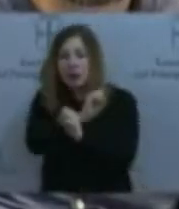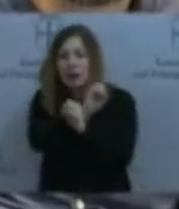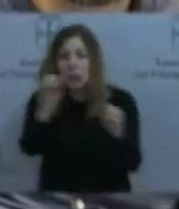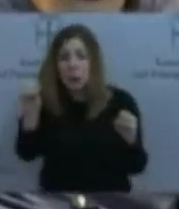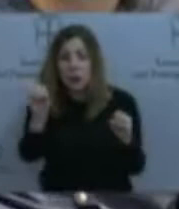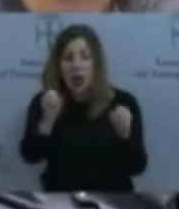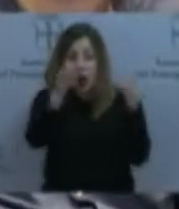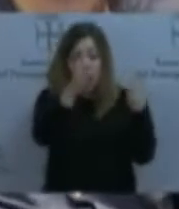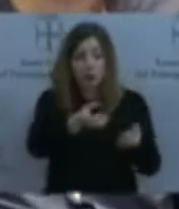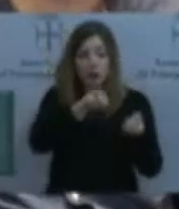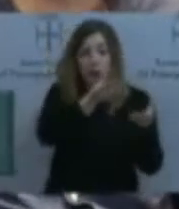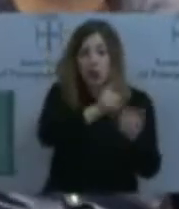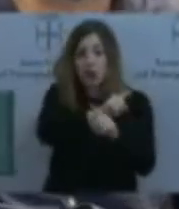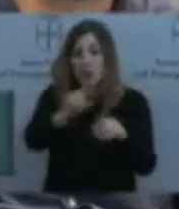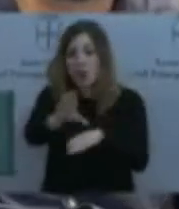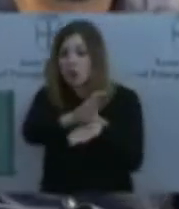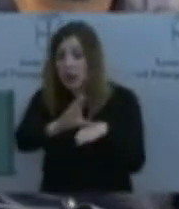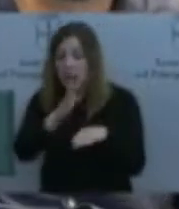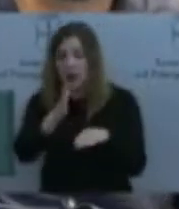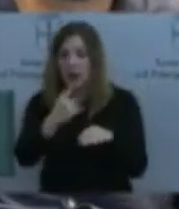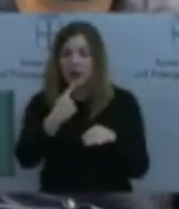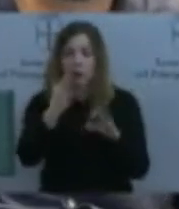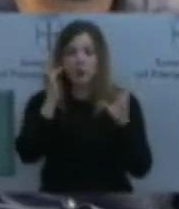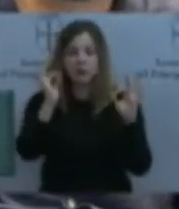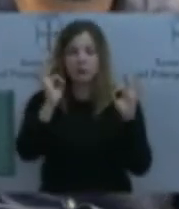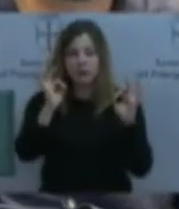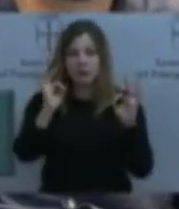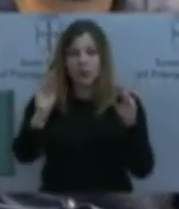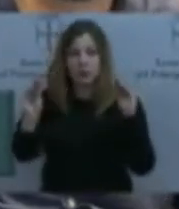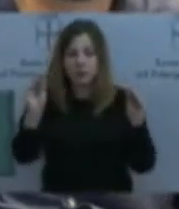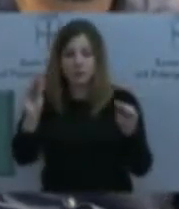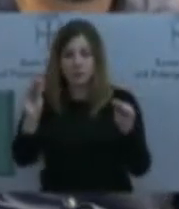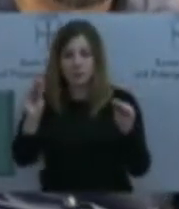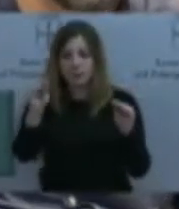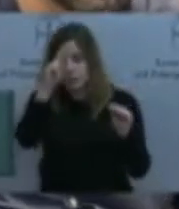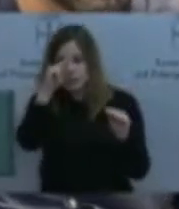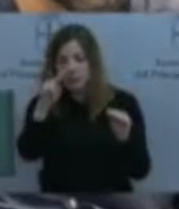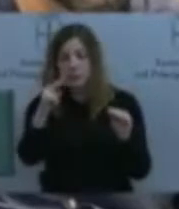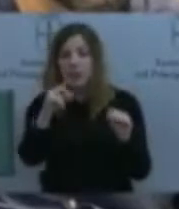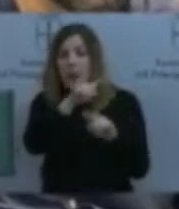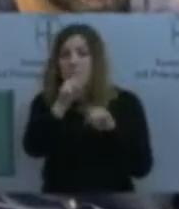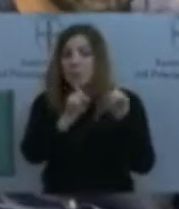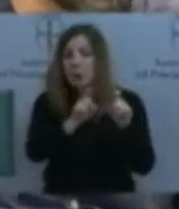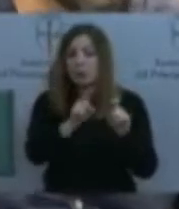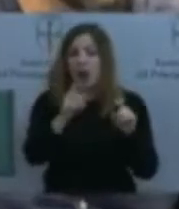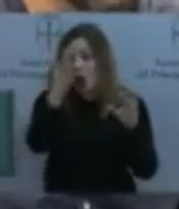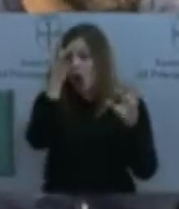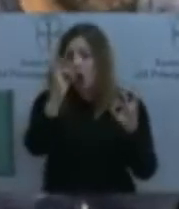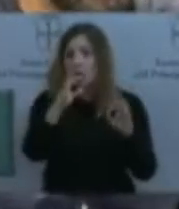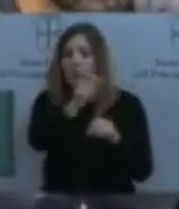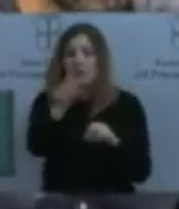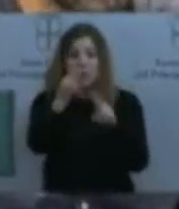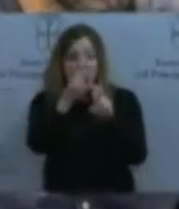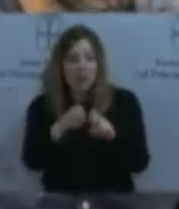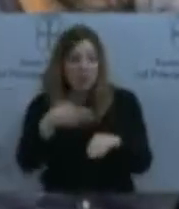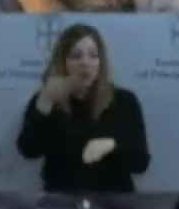voz de alarma. La pregunta es lógica. ¿Para qué sirve que los investigadores se dirijan a la consejería o a usted mismo si en las